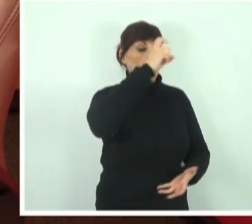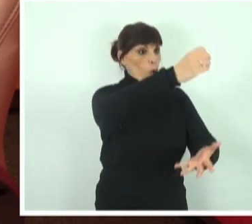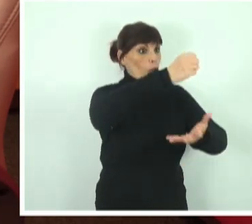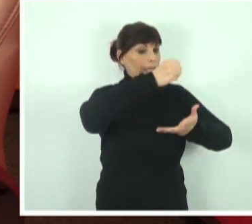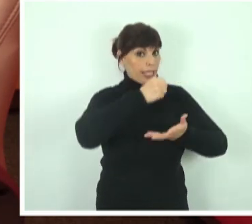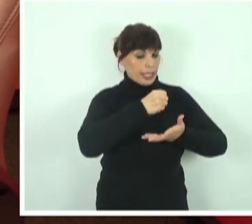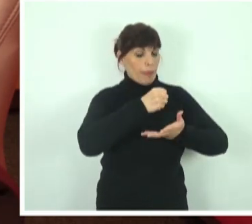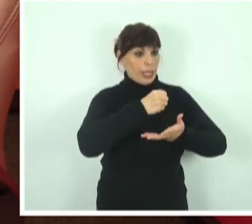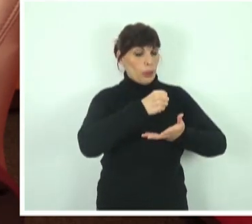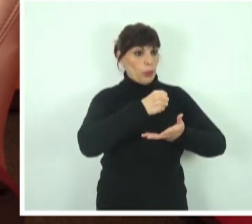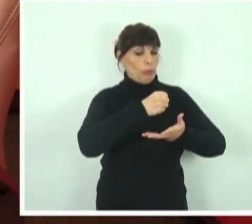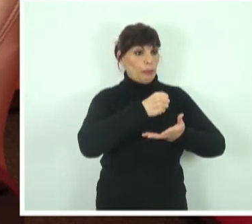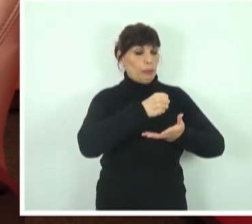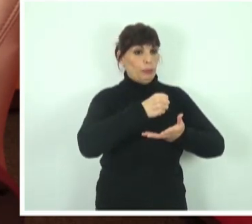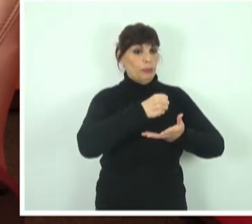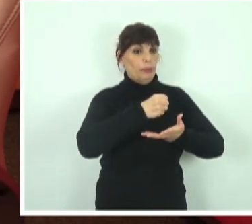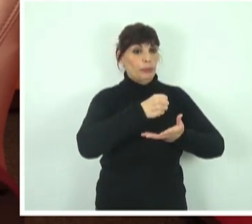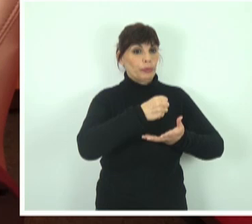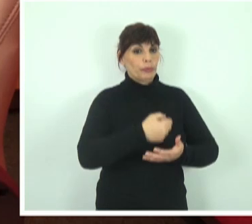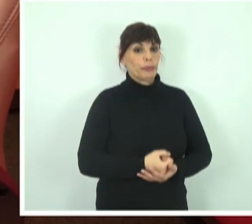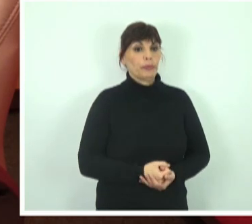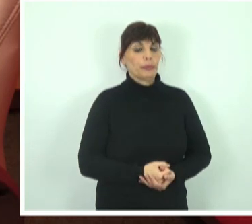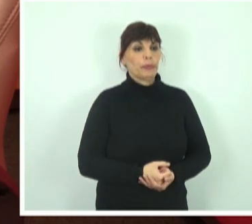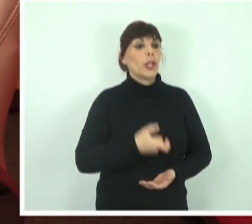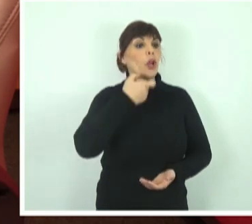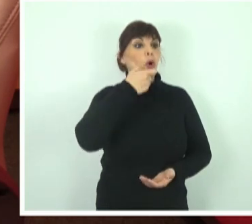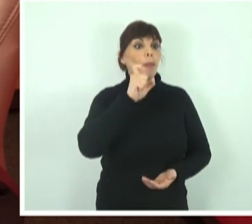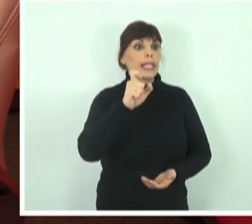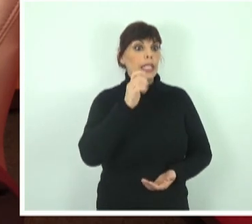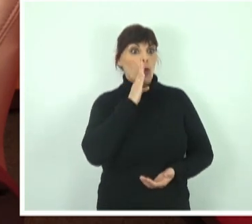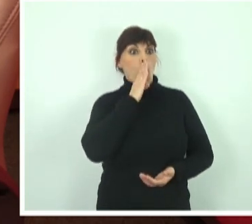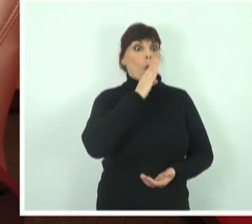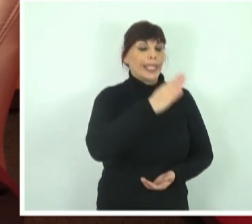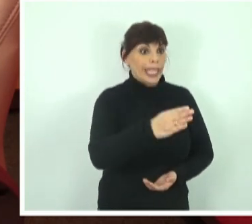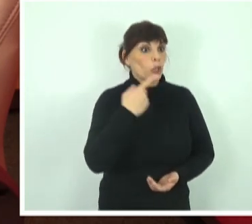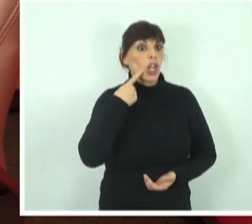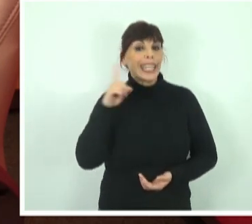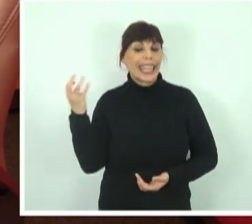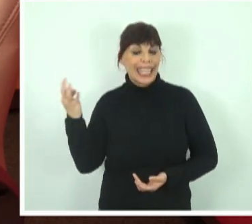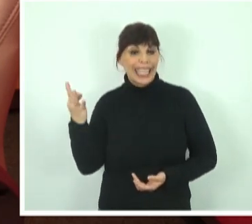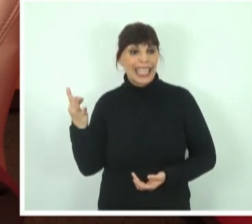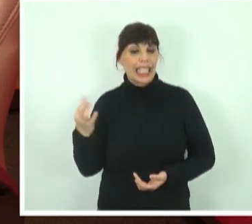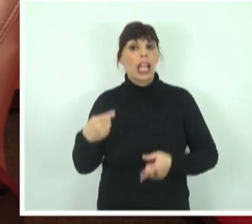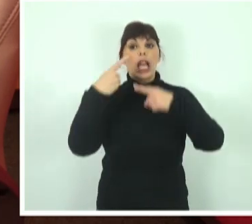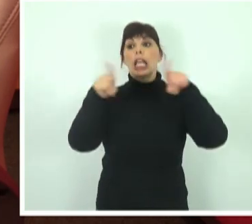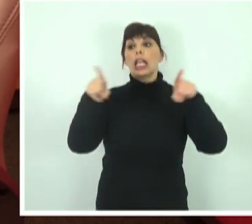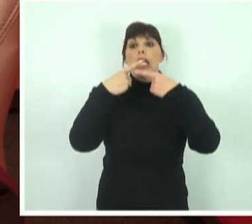en un versículo así tan directamente, solo lo encontramos en el Antiguo Testamento en Salmo